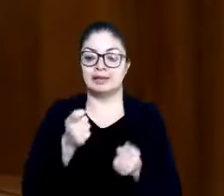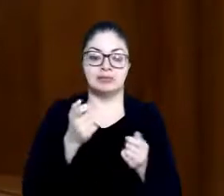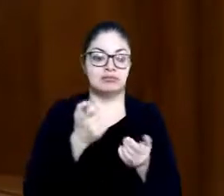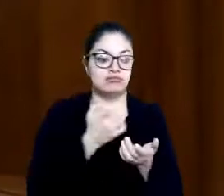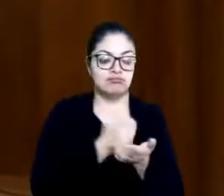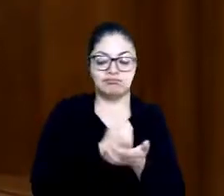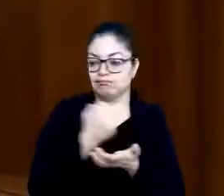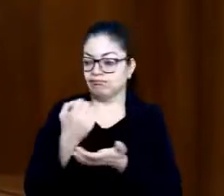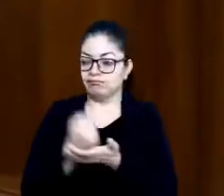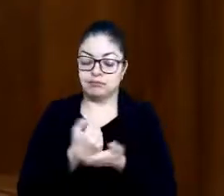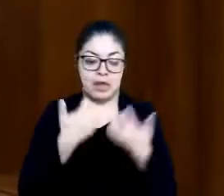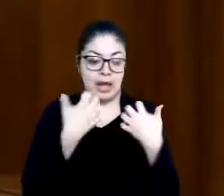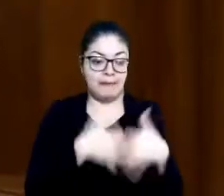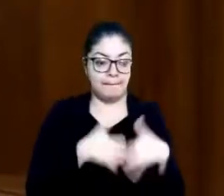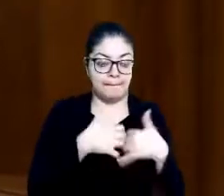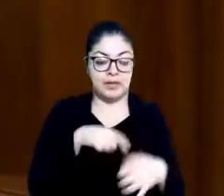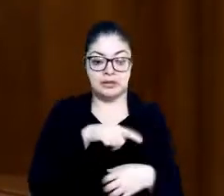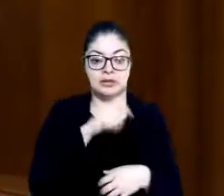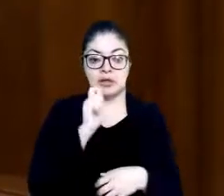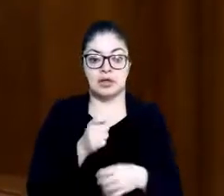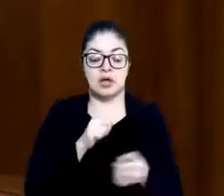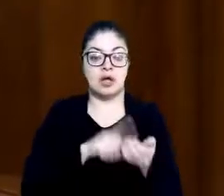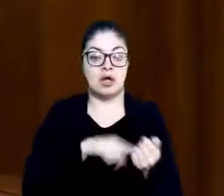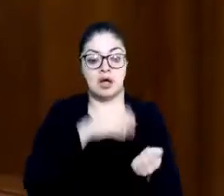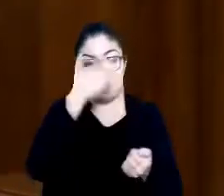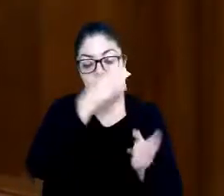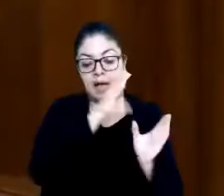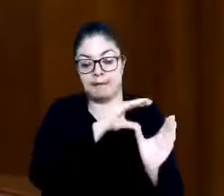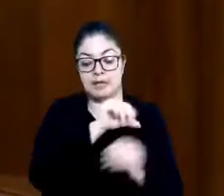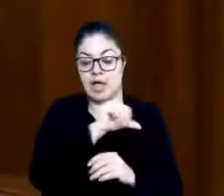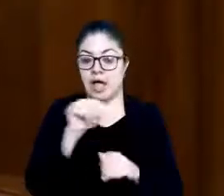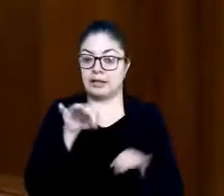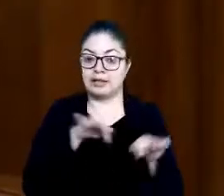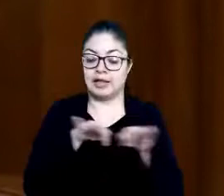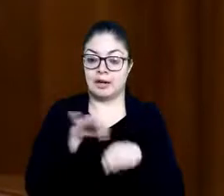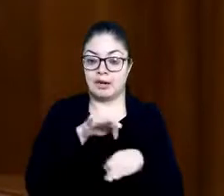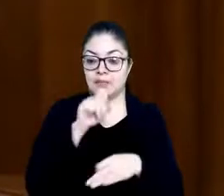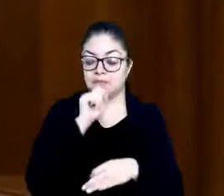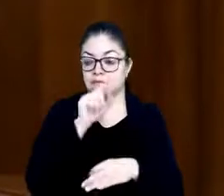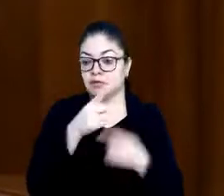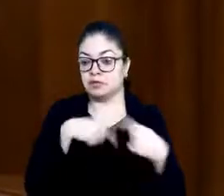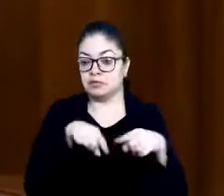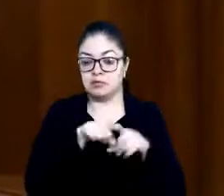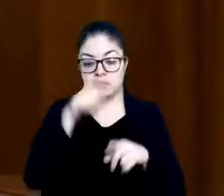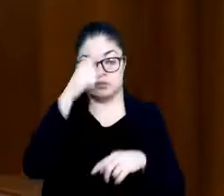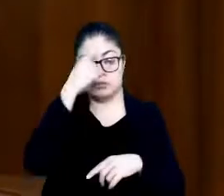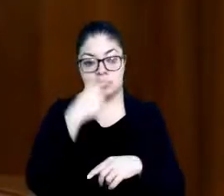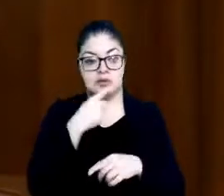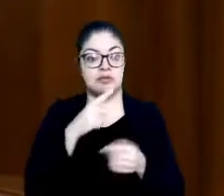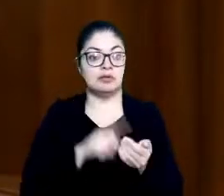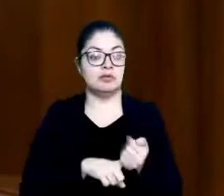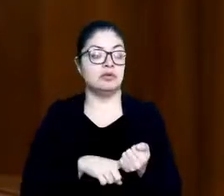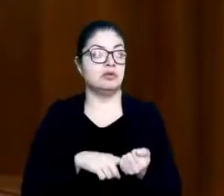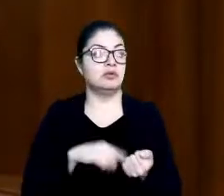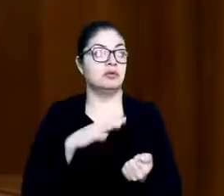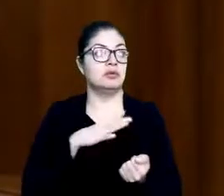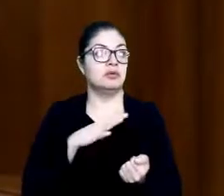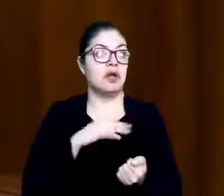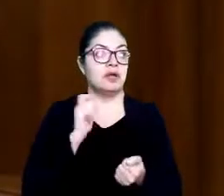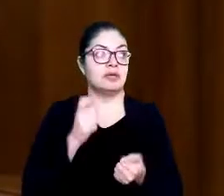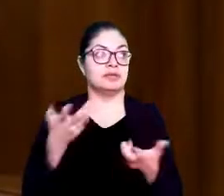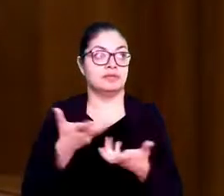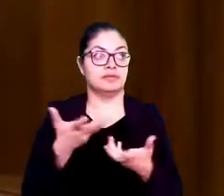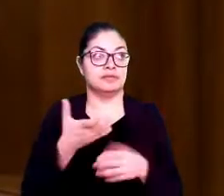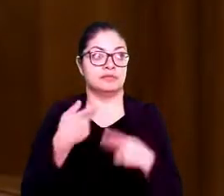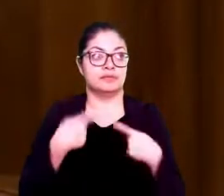para las empresas que lograran de esta manera capacitar a trabajadores de acuerdo al perfil y competencias que requieren y emplear posteriormente